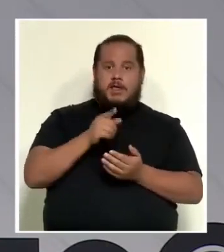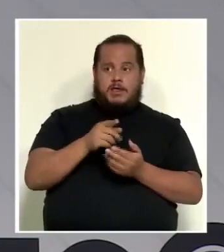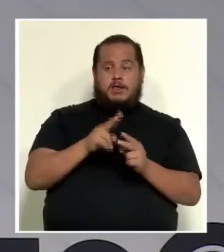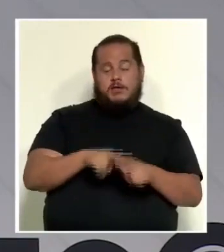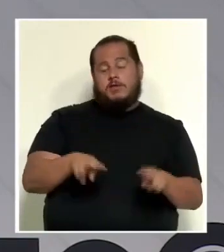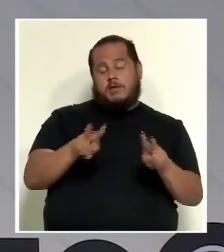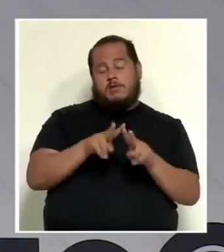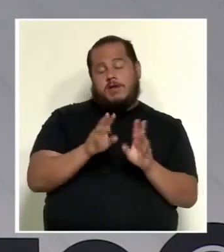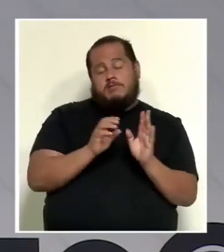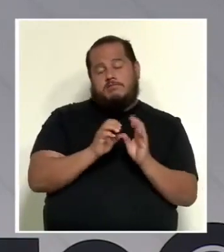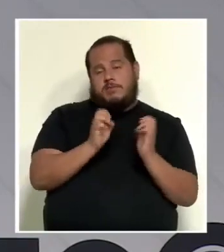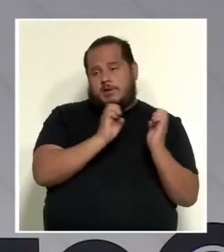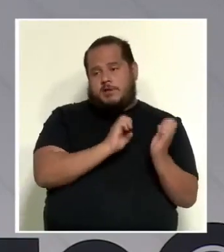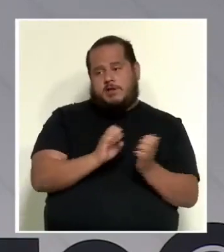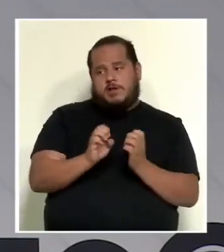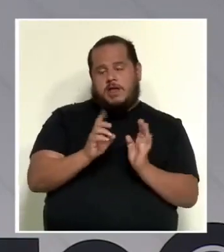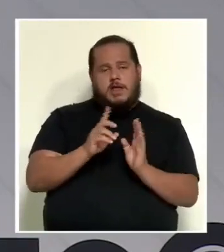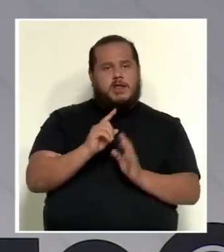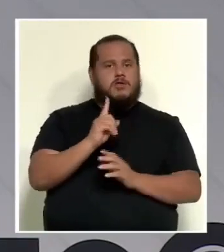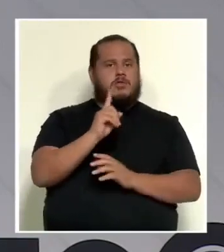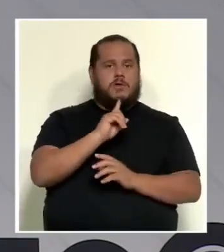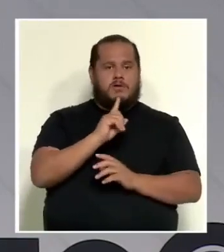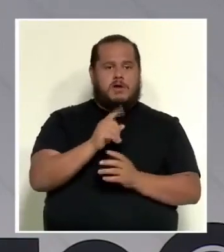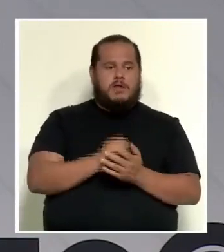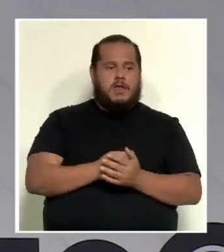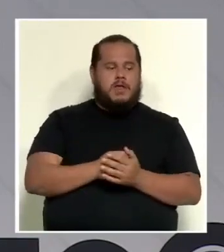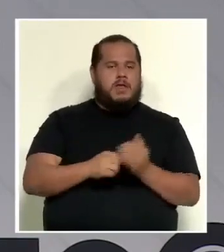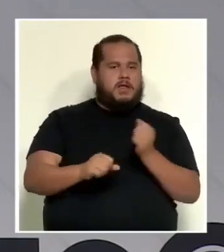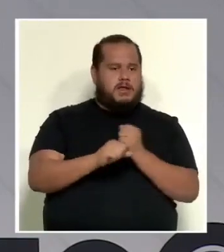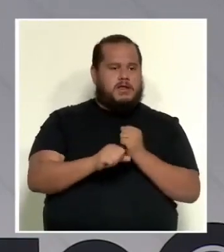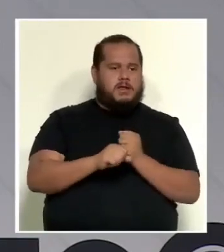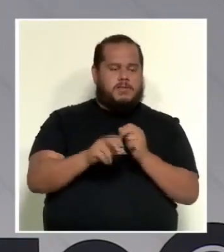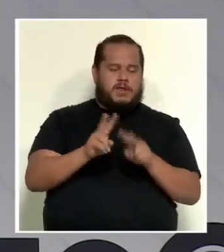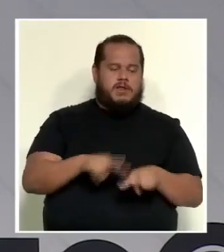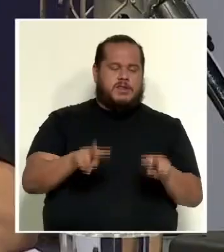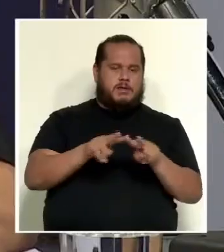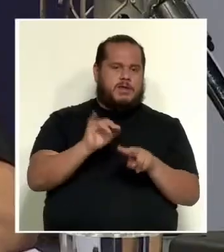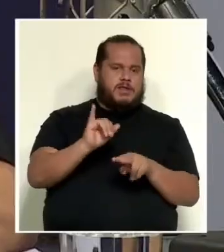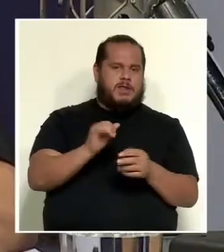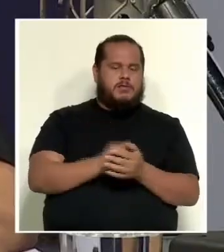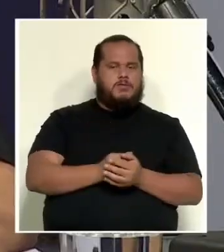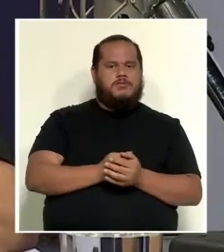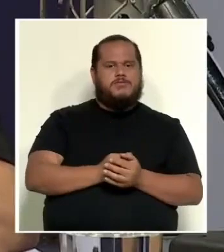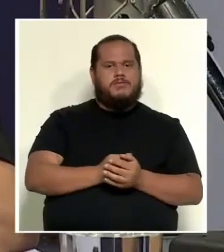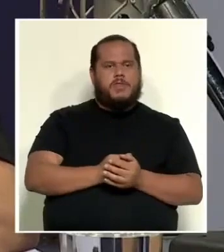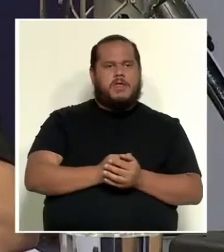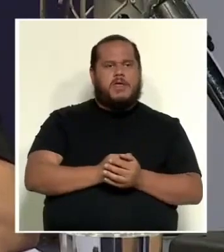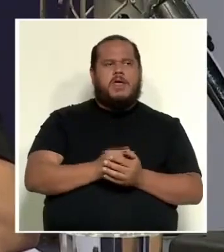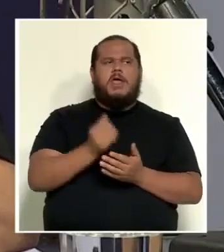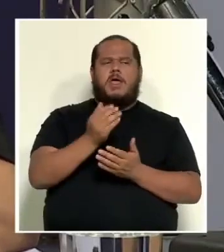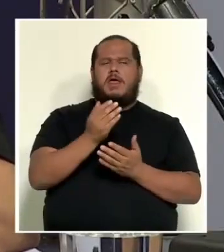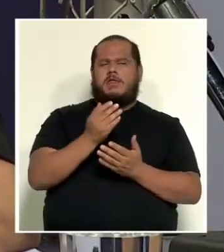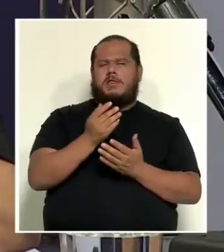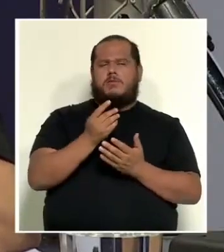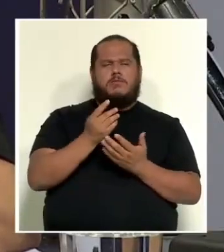vale en las estrategias es una realidad y las campañas se valen de eso. Es una presunción